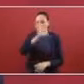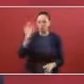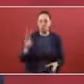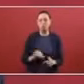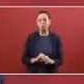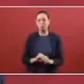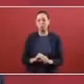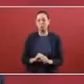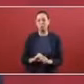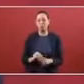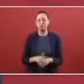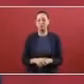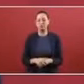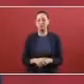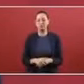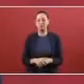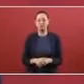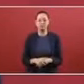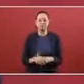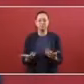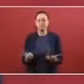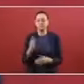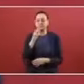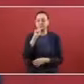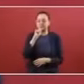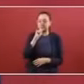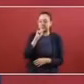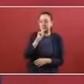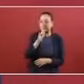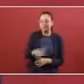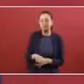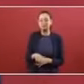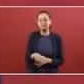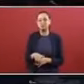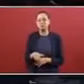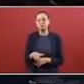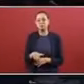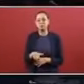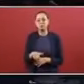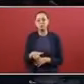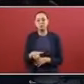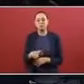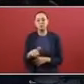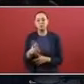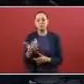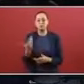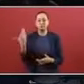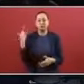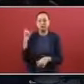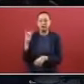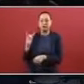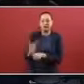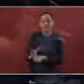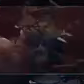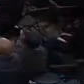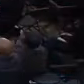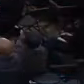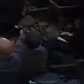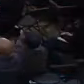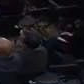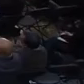Eso es lo mismo que sucedía con la simulación de estar creando